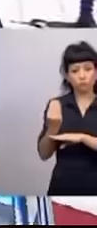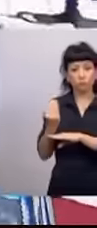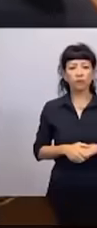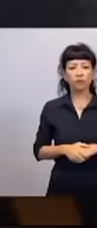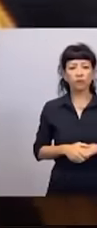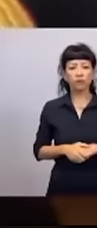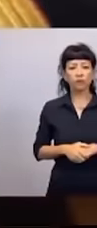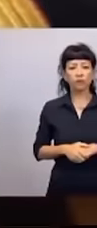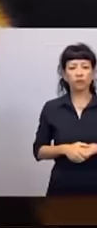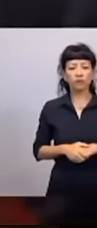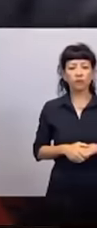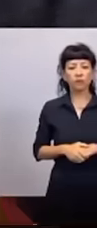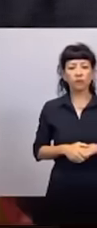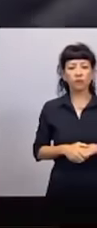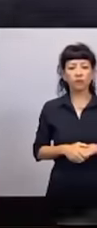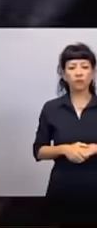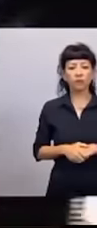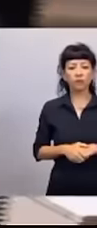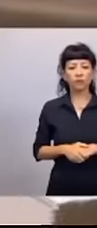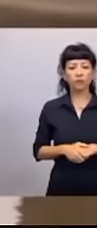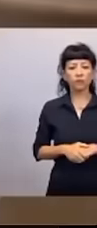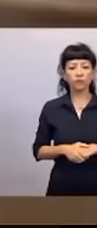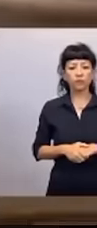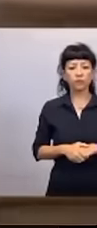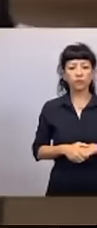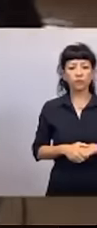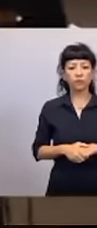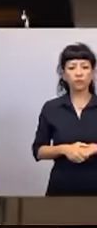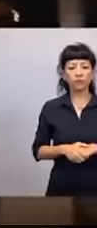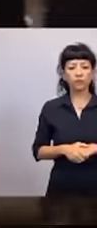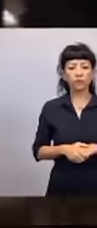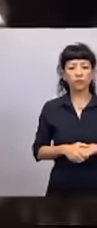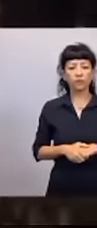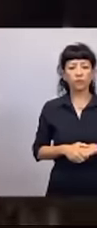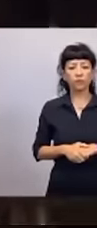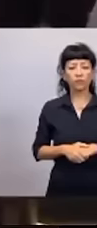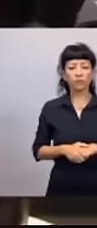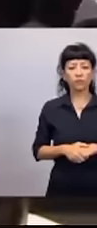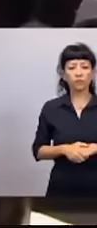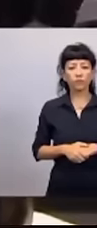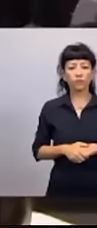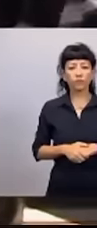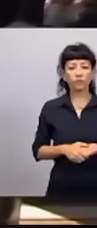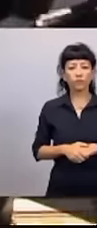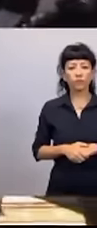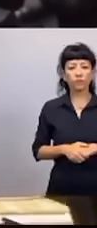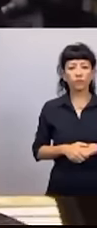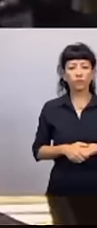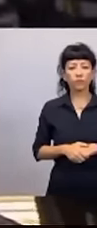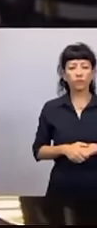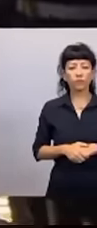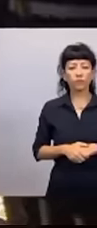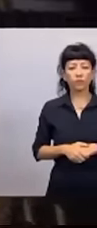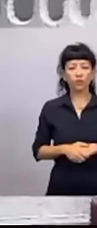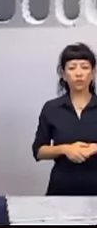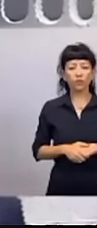de hormigón, sí, el consumo de hormigón. Es decir, hay pequeños datos que muestran una tímida recuperación que, según todos